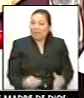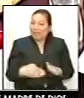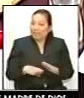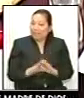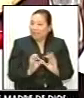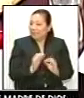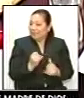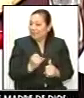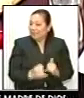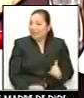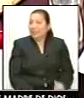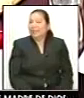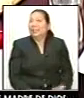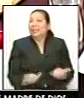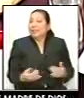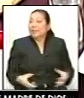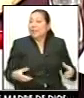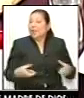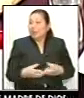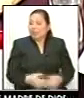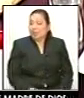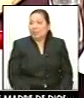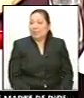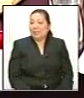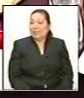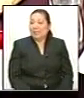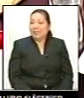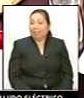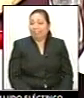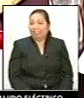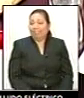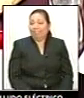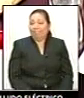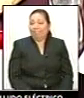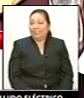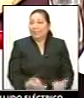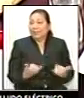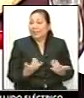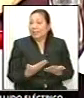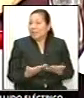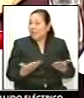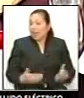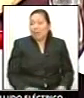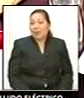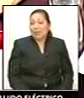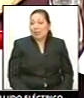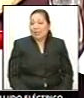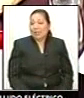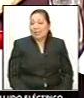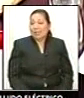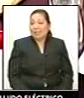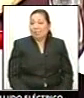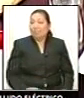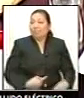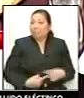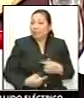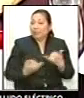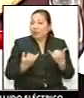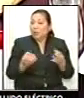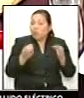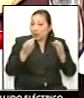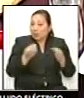no finalmente esta comisión, presidenta, o sea, es un hecho que viene